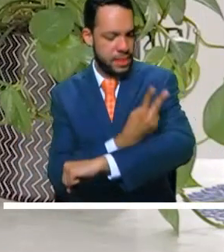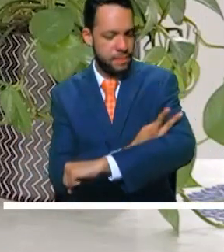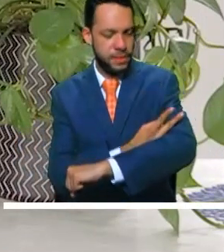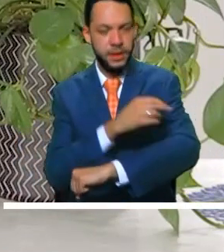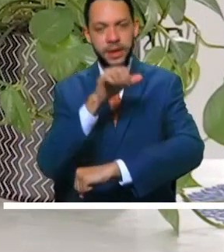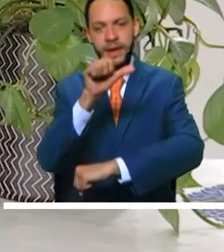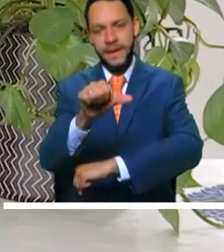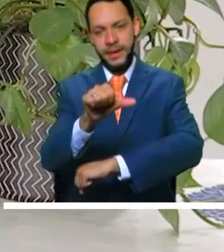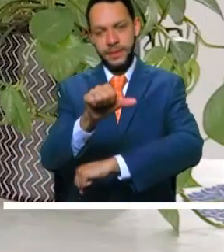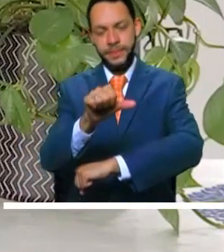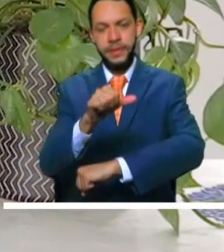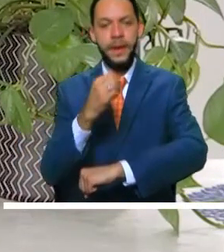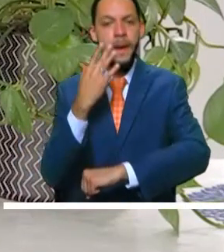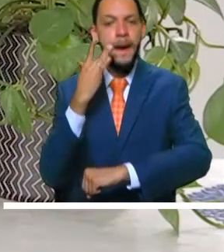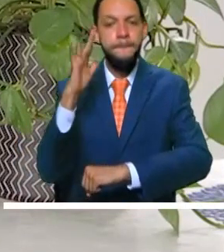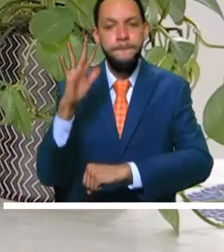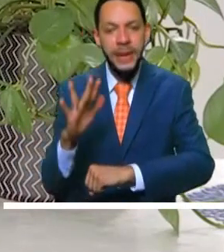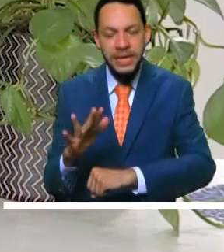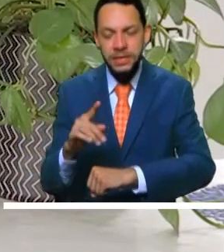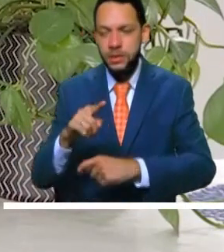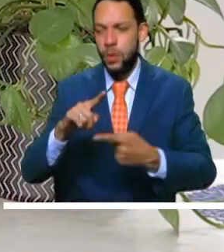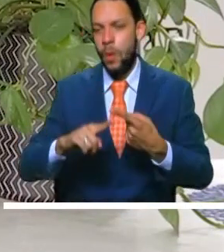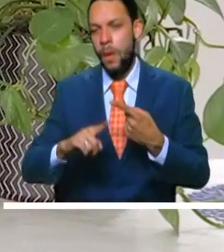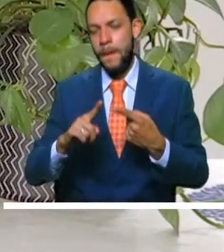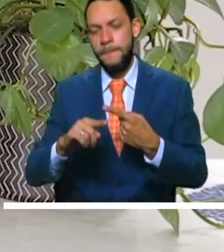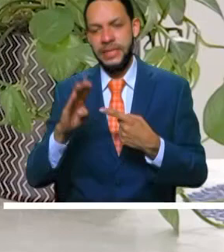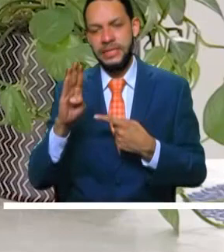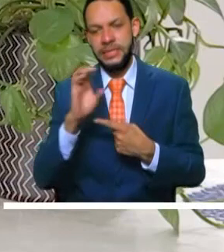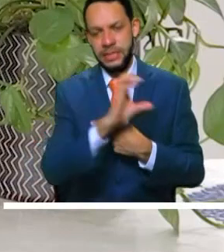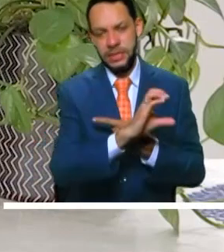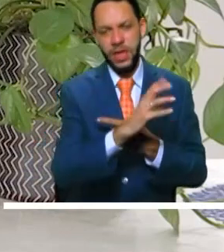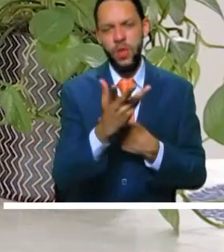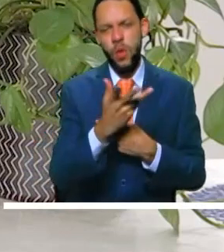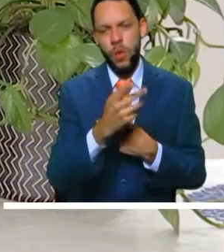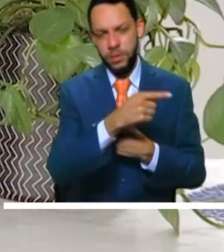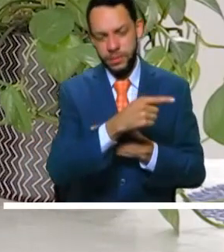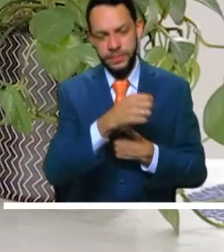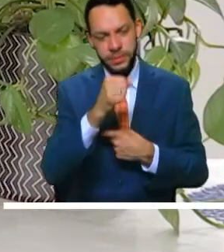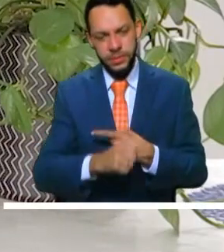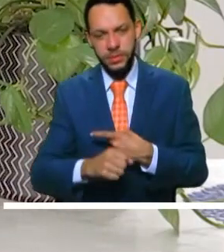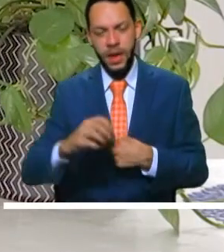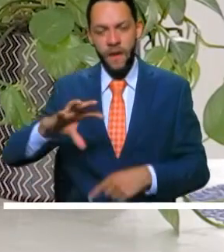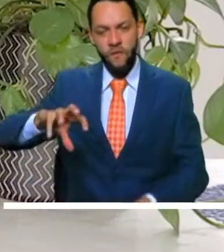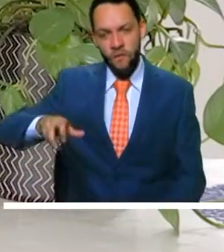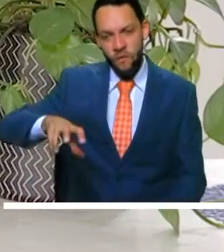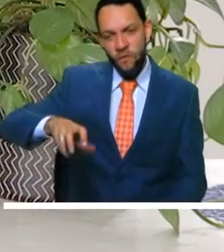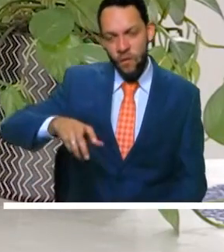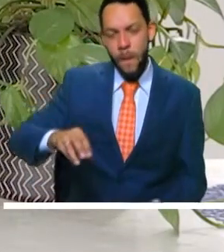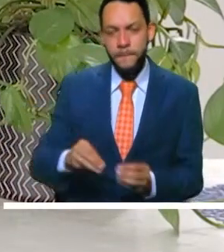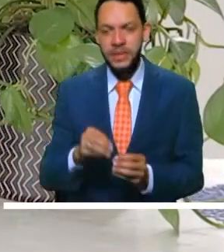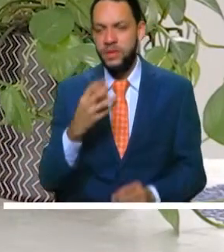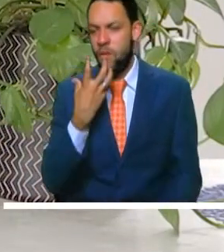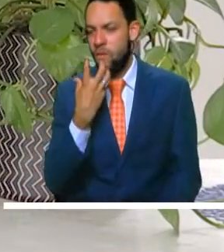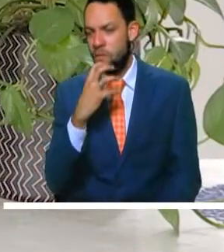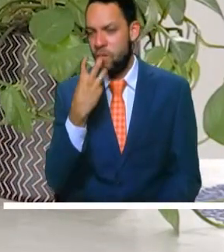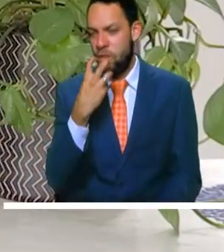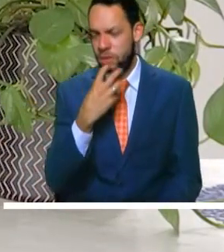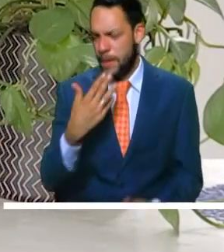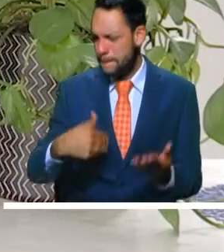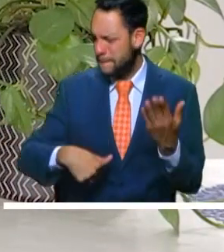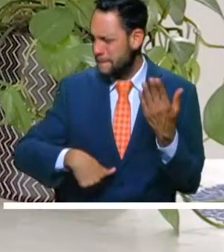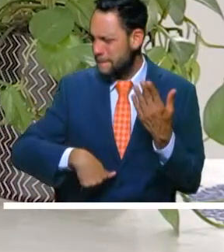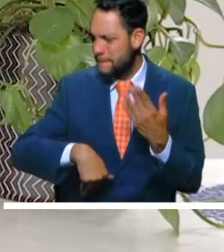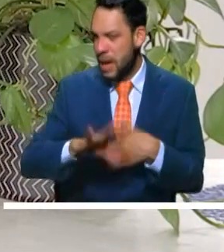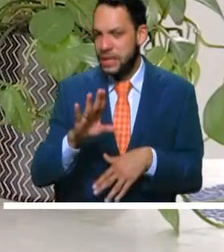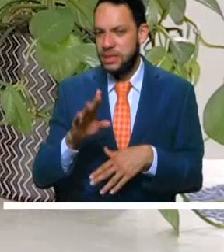La vitamina A está en lo amarillo, ¿sí? La vitamina C está en la mayoría de cítricos y frutas. Por ejemplo, la fruta estrella de la vitamina